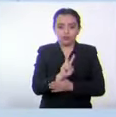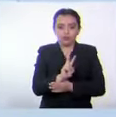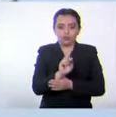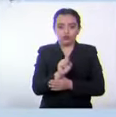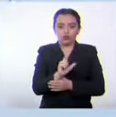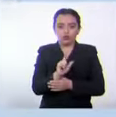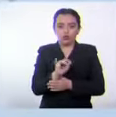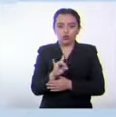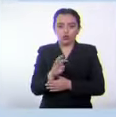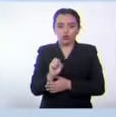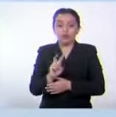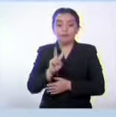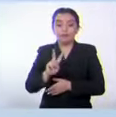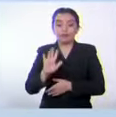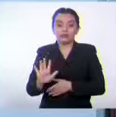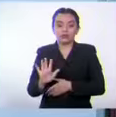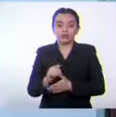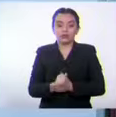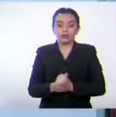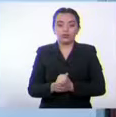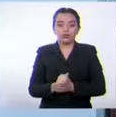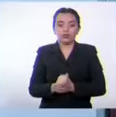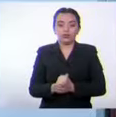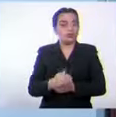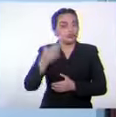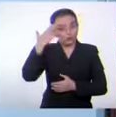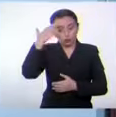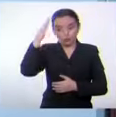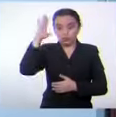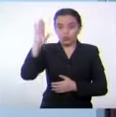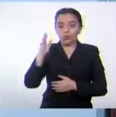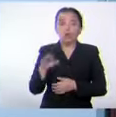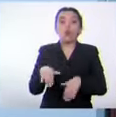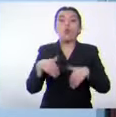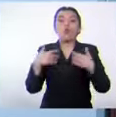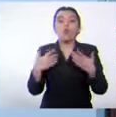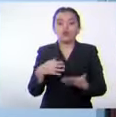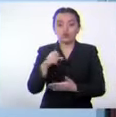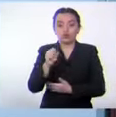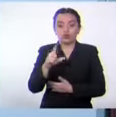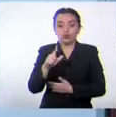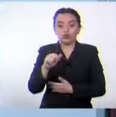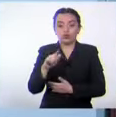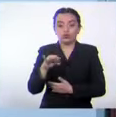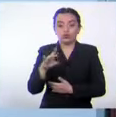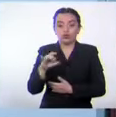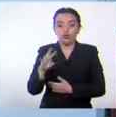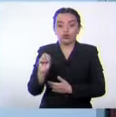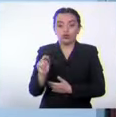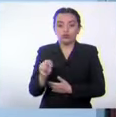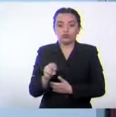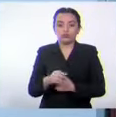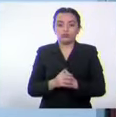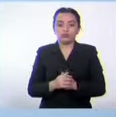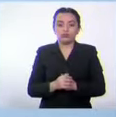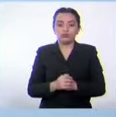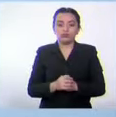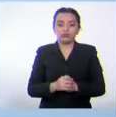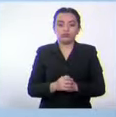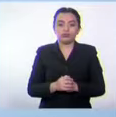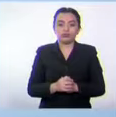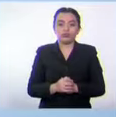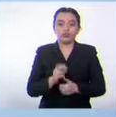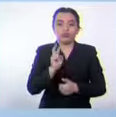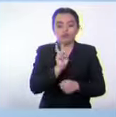no conocemos el volumen de solución. Para esto, decimos que el volumen de solución